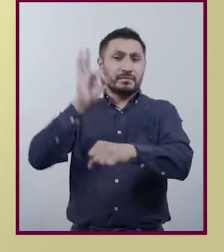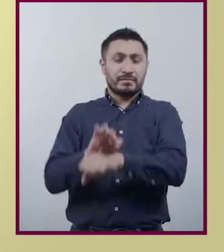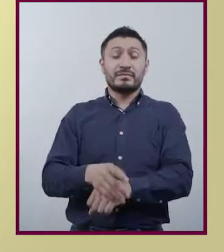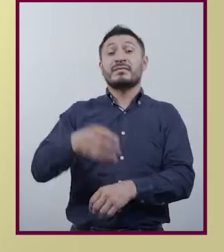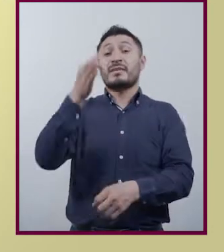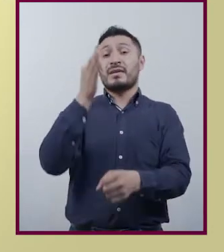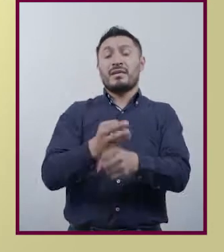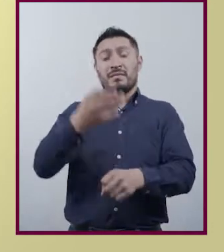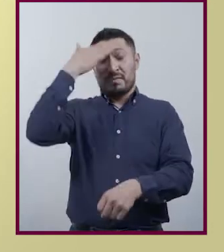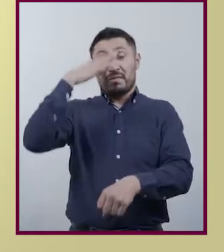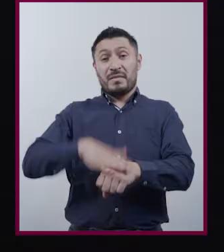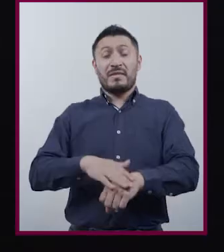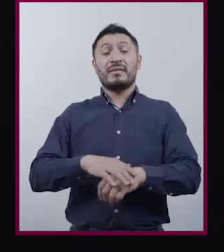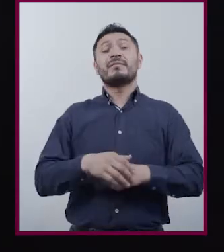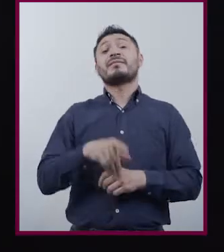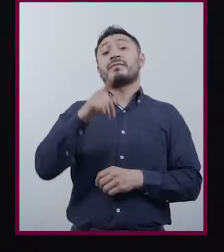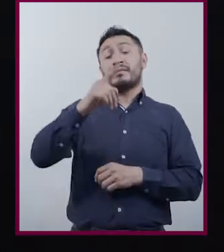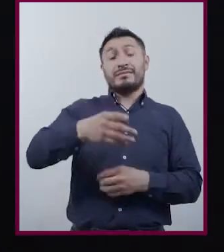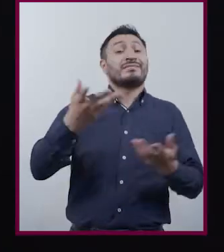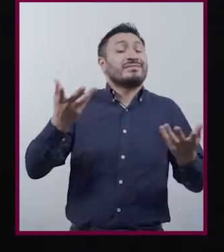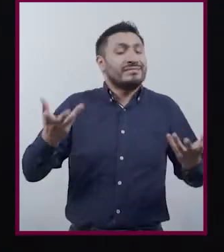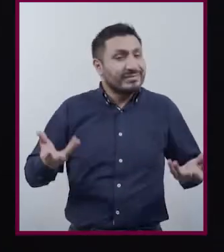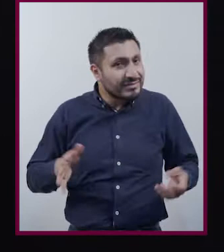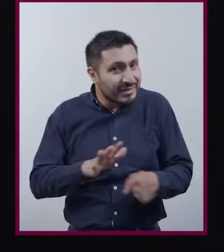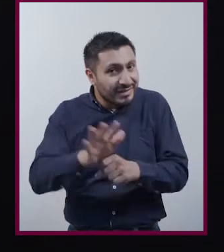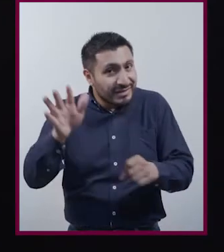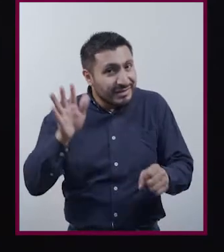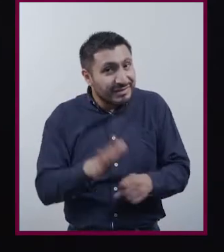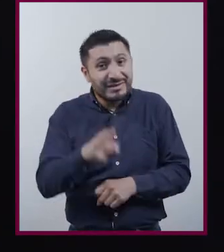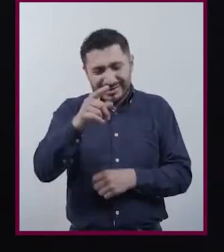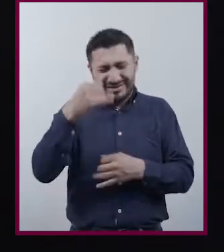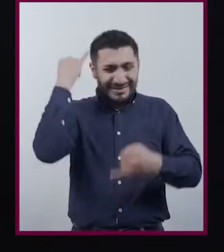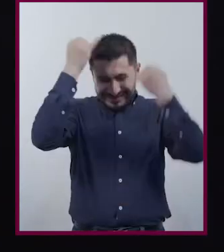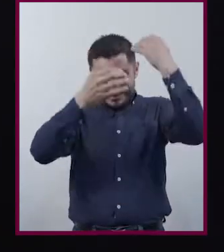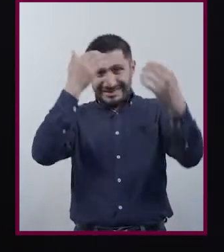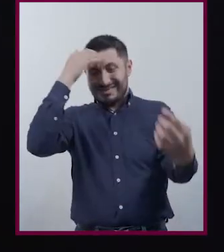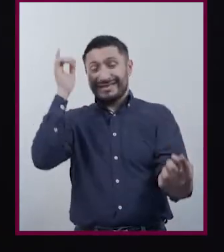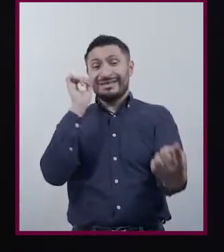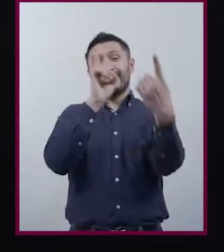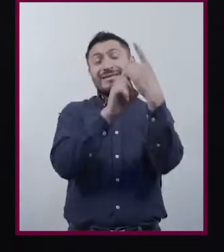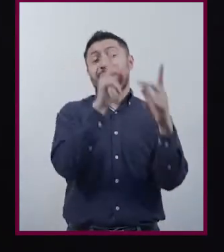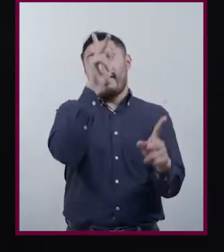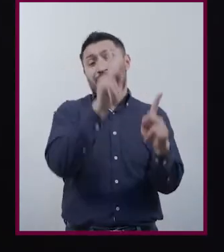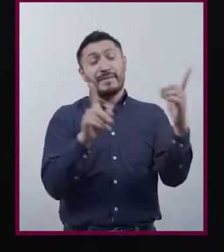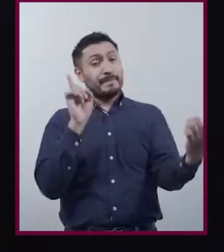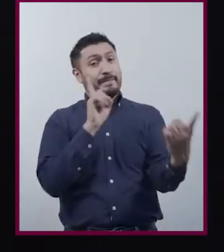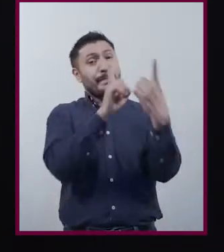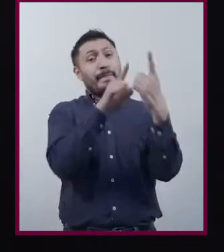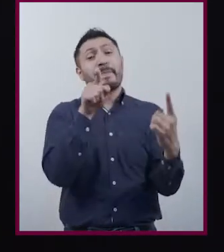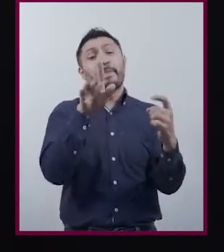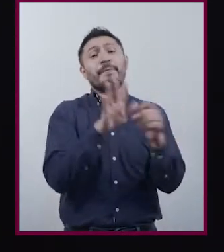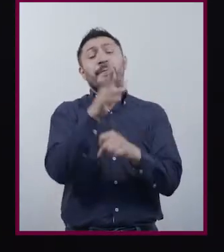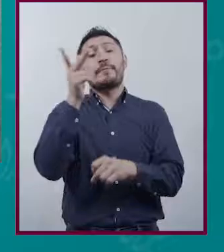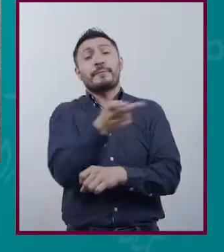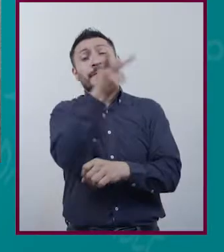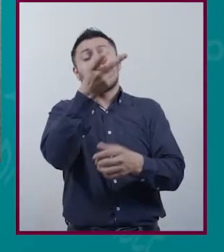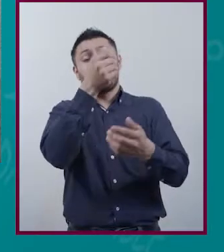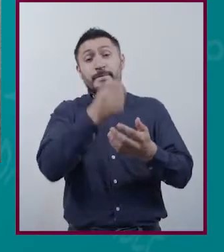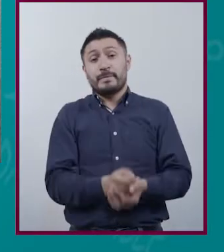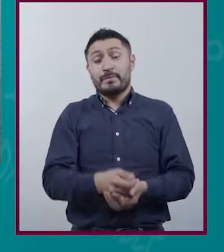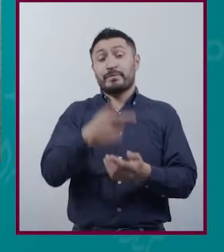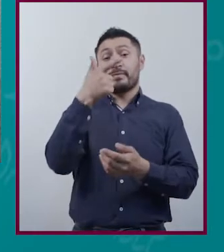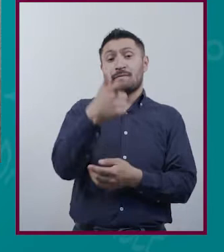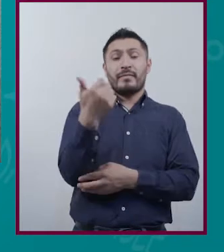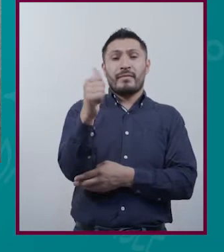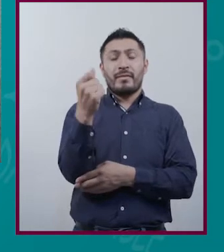sigue siendo memorable. ¿Te imaginas haber podido conocerla, hablar con ella? ¿Qué le preguntarías? El